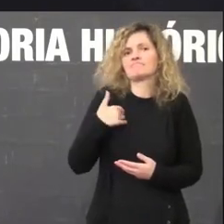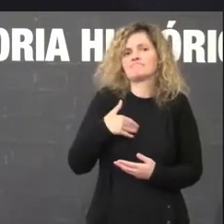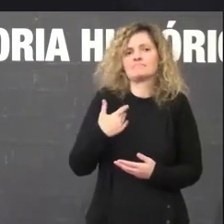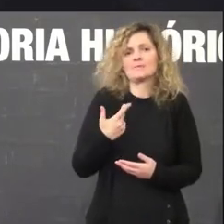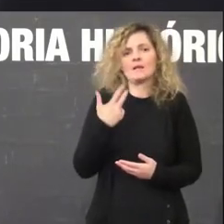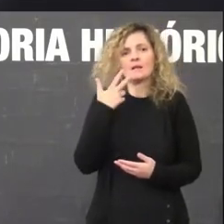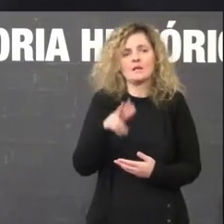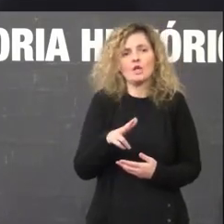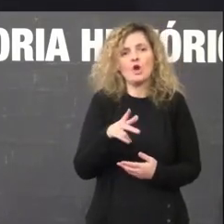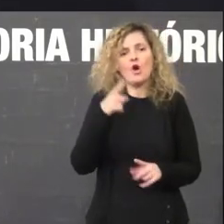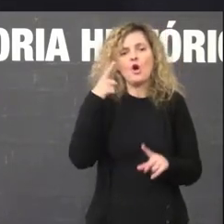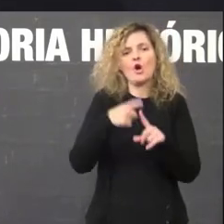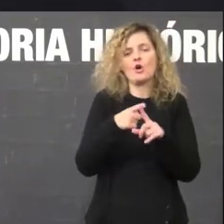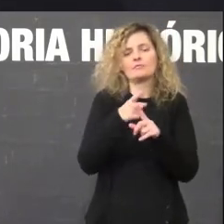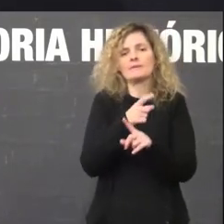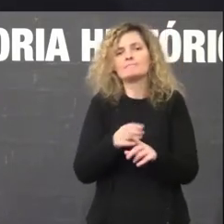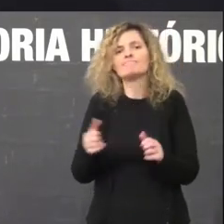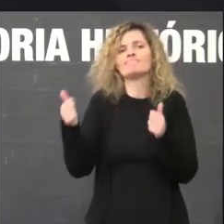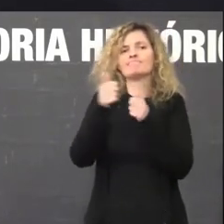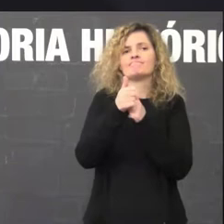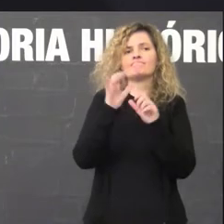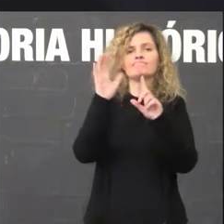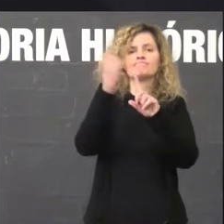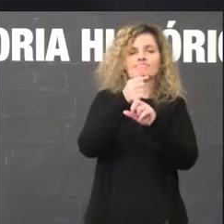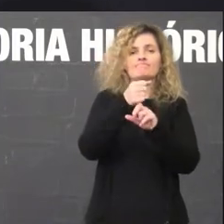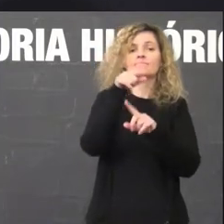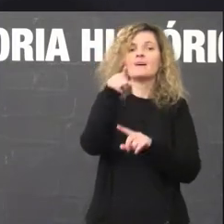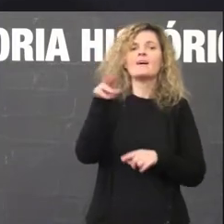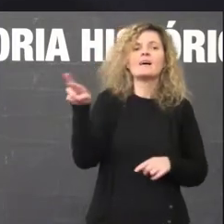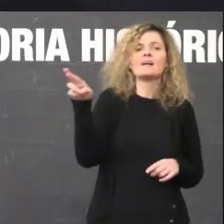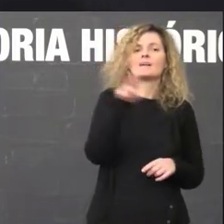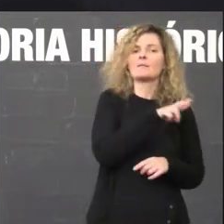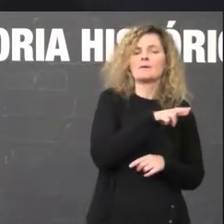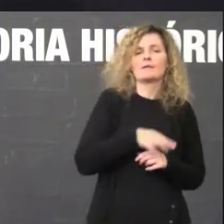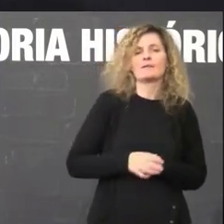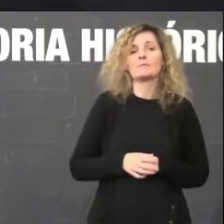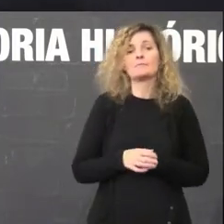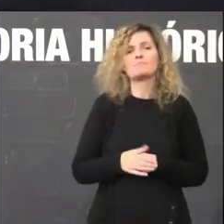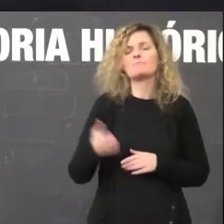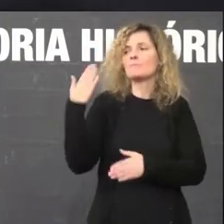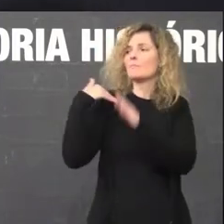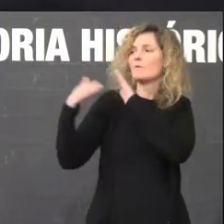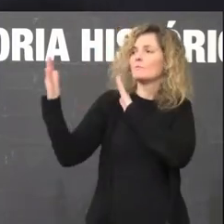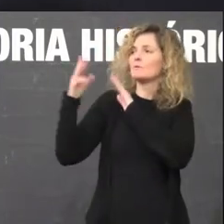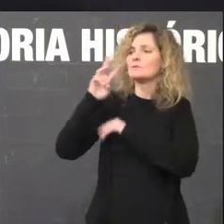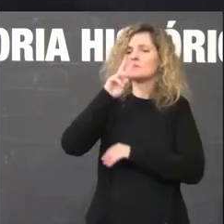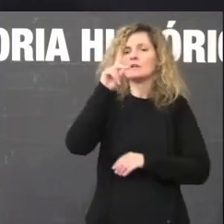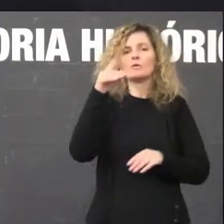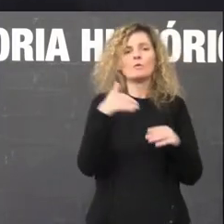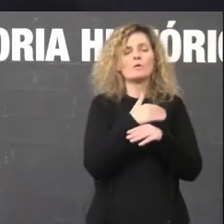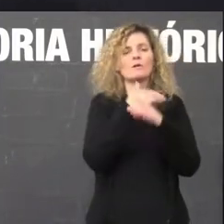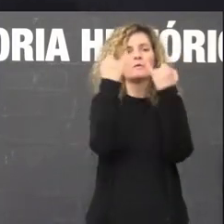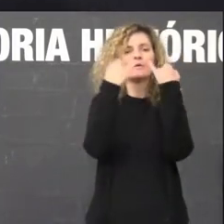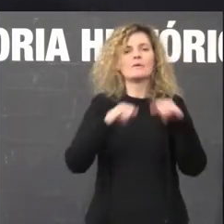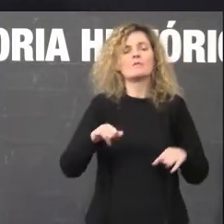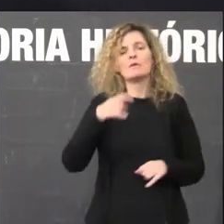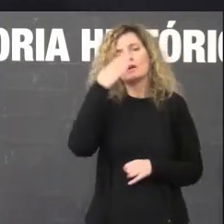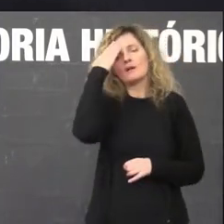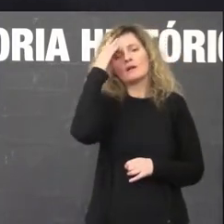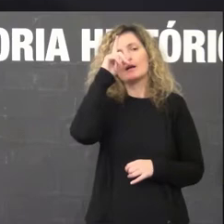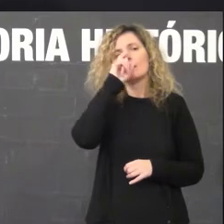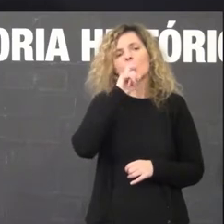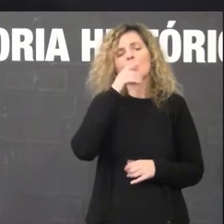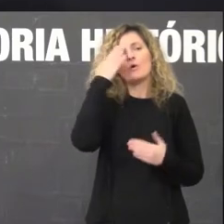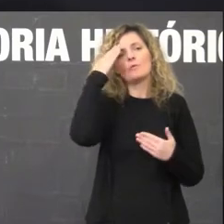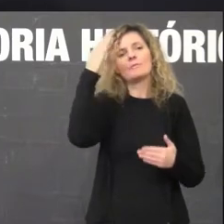outro objetivo a conseguir, que é a reparación. O pasado 31 de outubro celebrouse o Día do Recordo e do